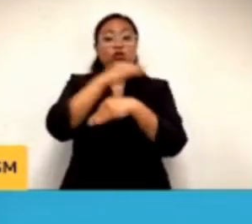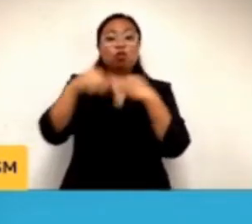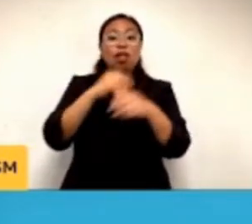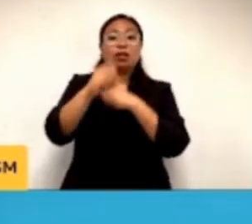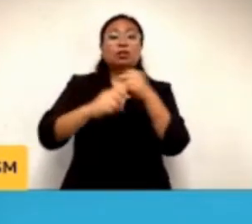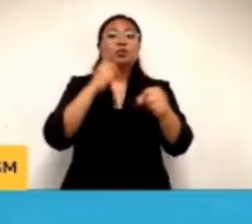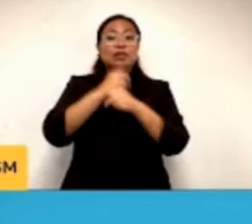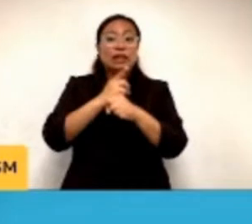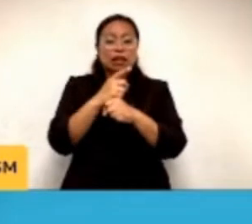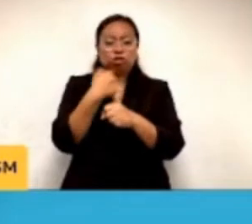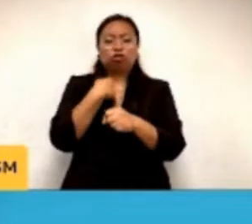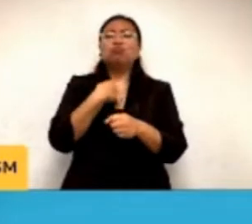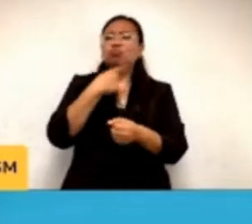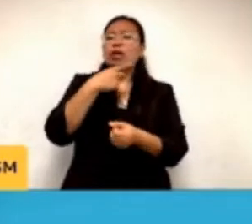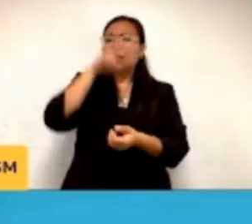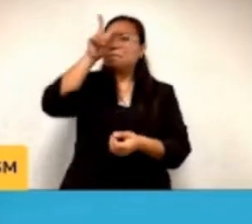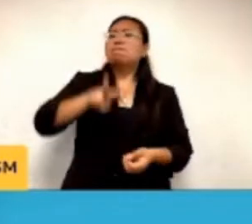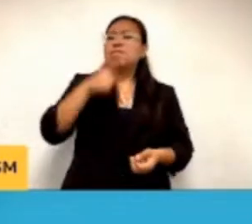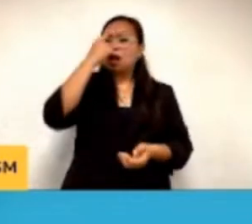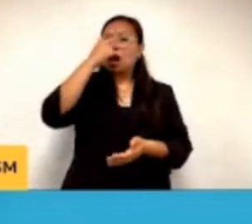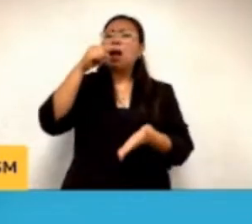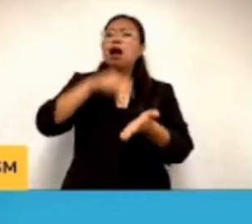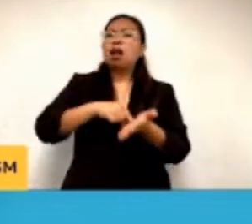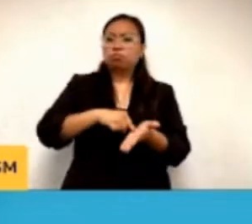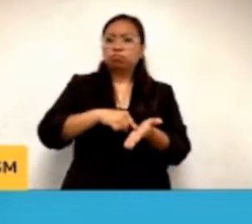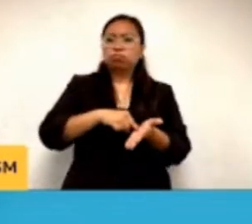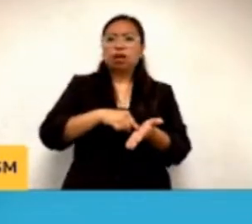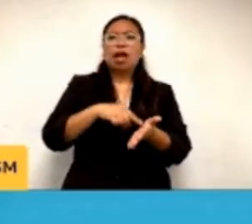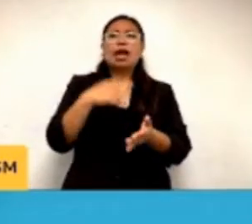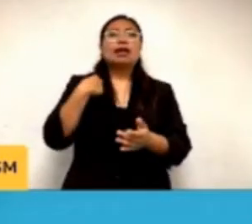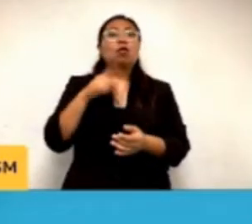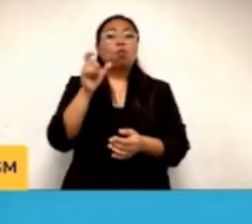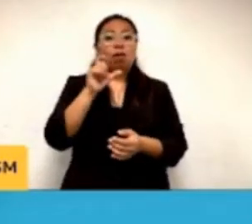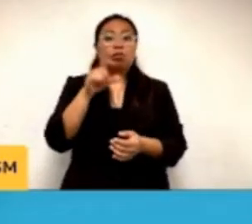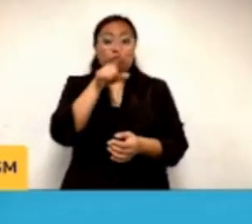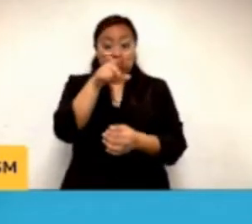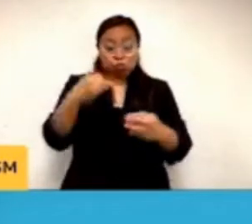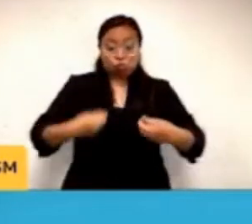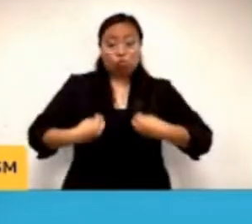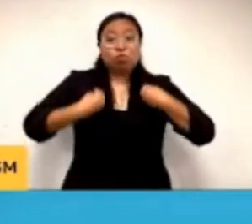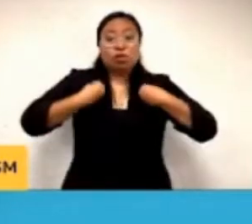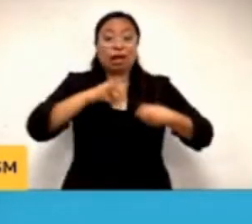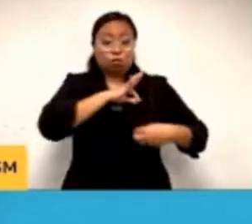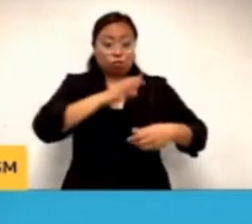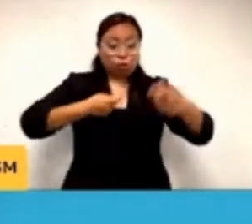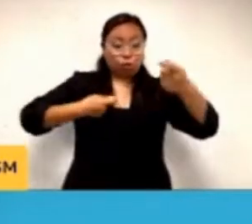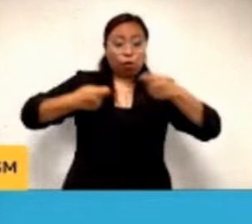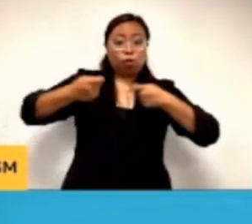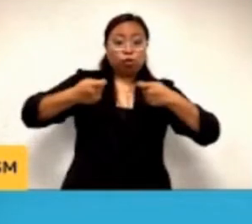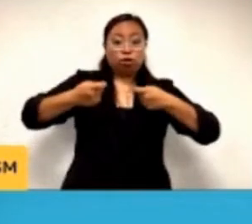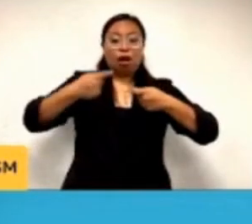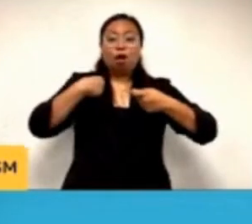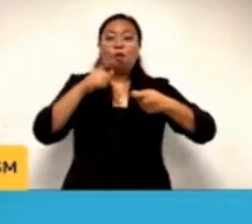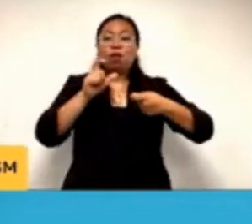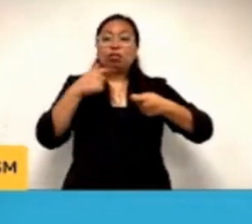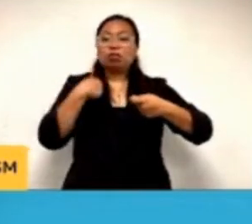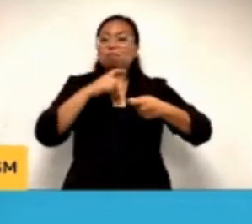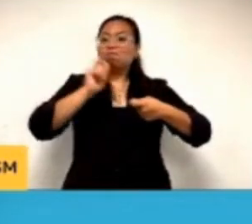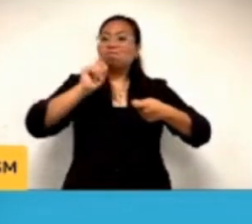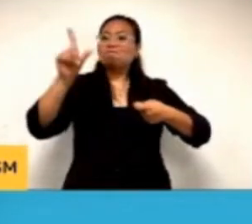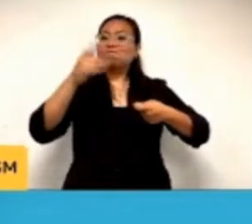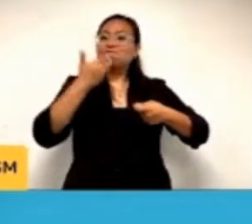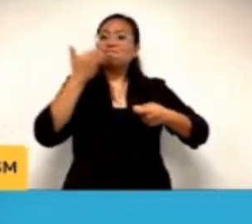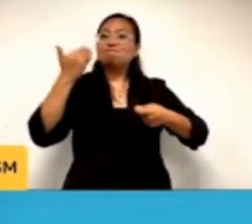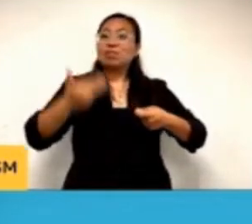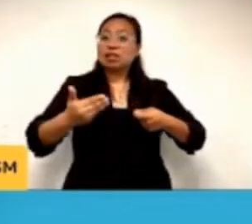en tu vida profesional tú tienes mucho más control de lo que crees. Aquí yo quiero preguntarte, ¿quién